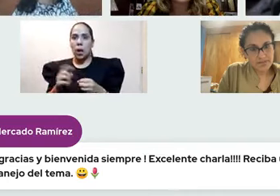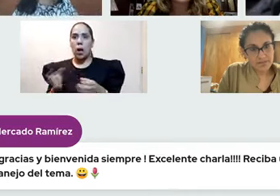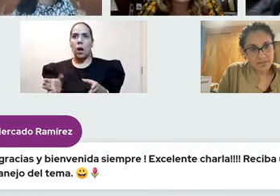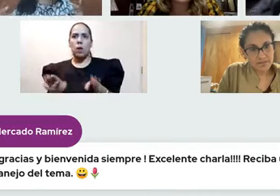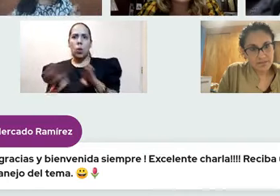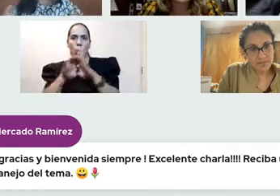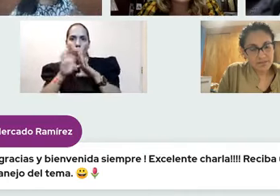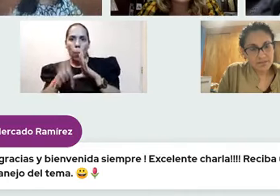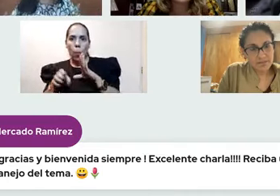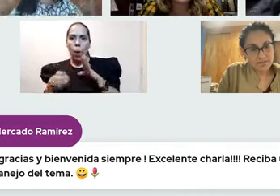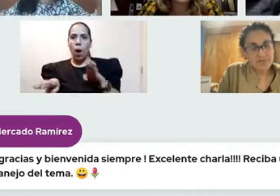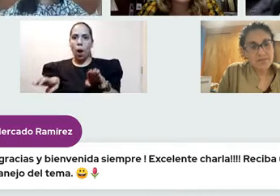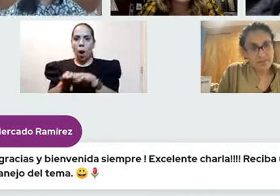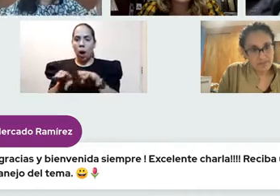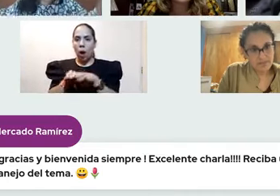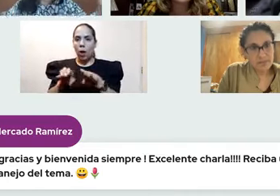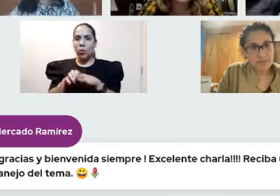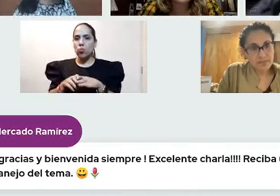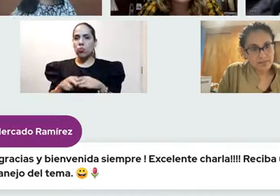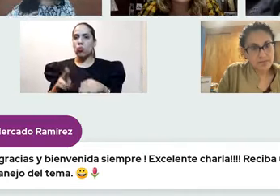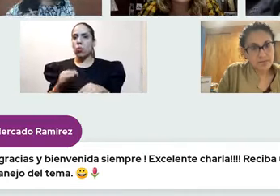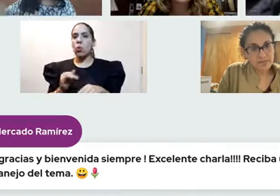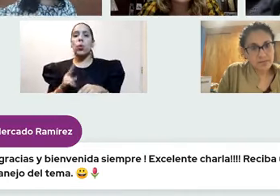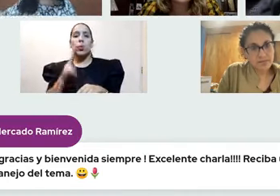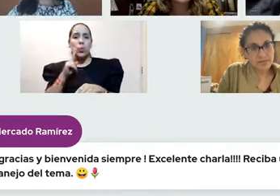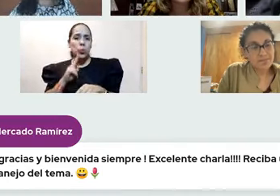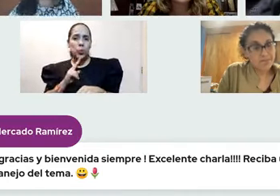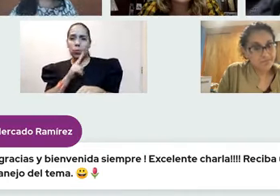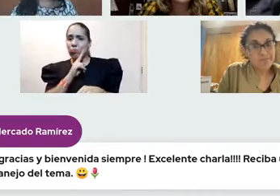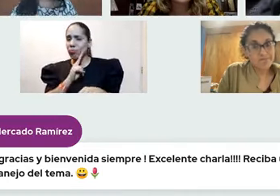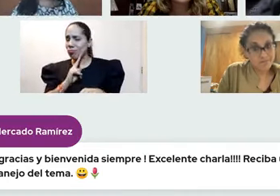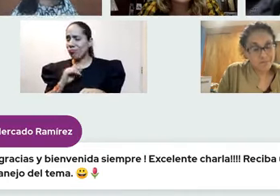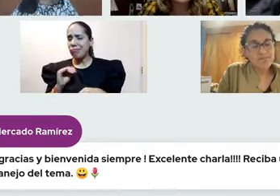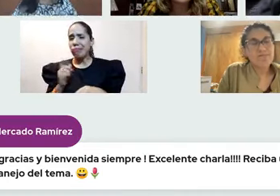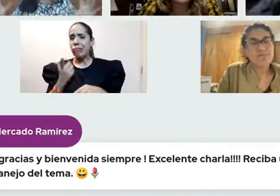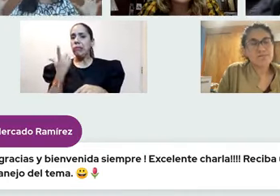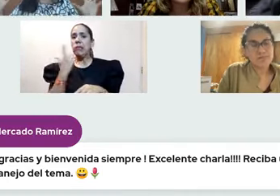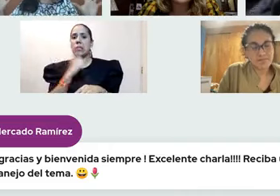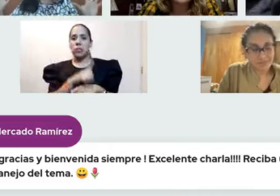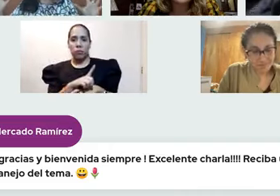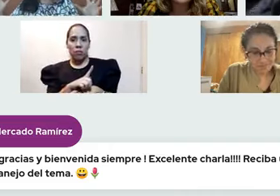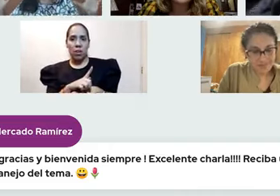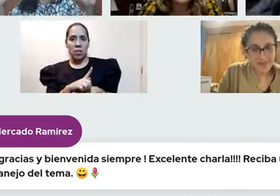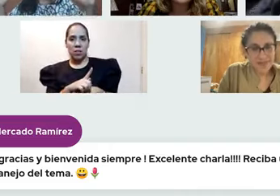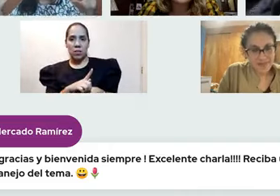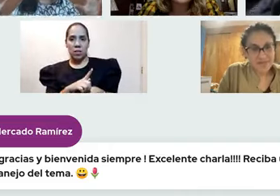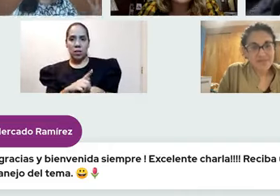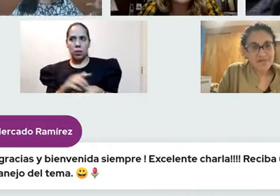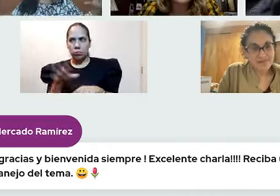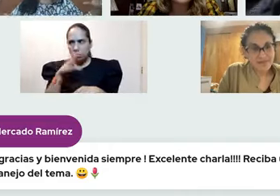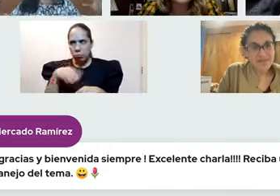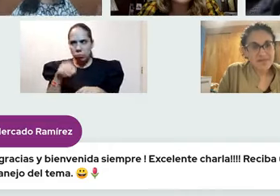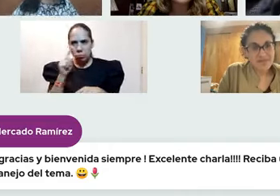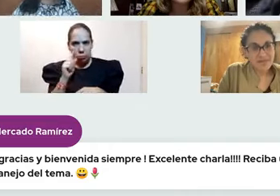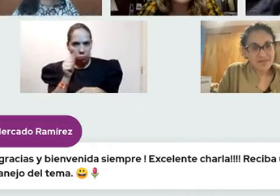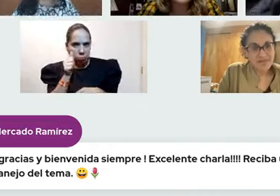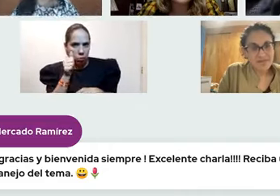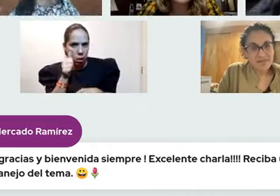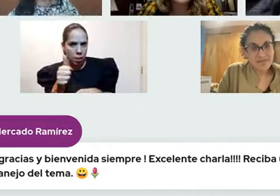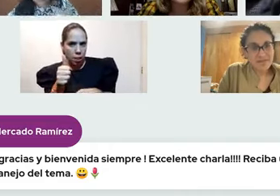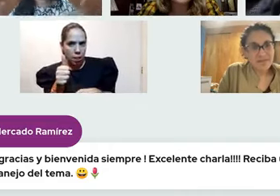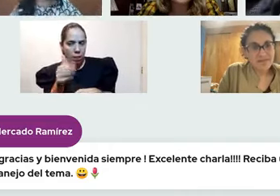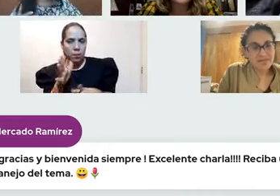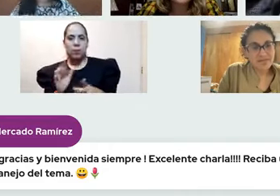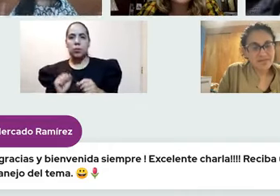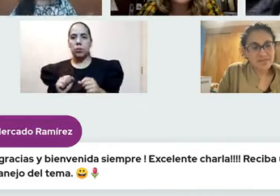personas mayores, ¿no? Que luego, y hasta nosotros nos pasa, ¿no? Ahí pasamos la cadenita de alguna cuestión que no sucedió y, bueno, pues que